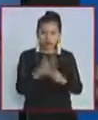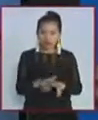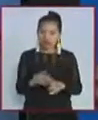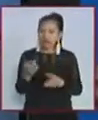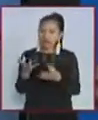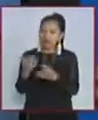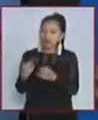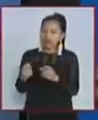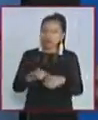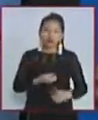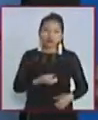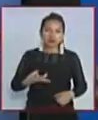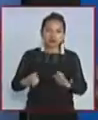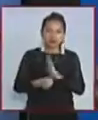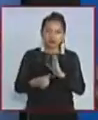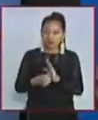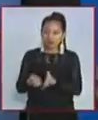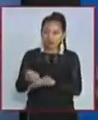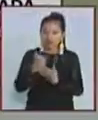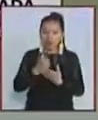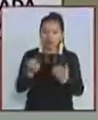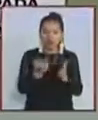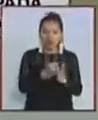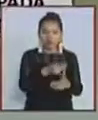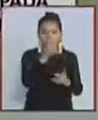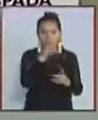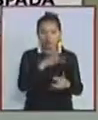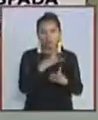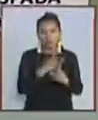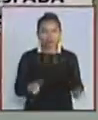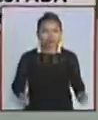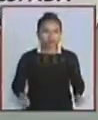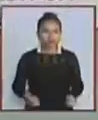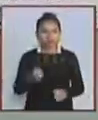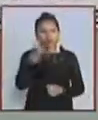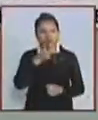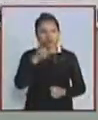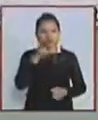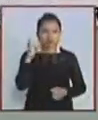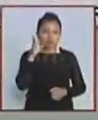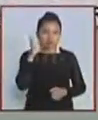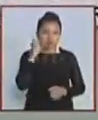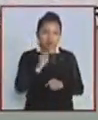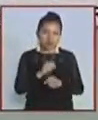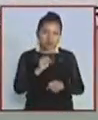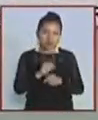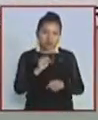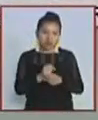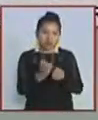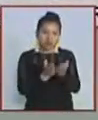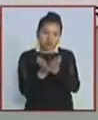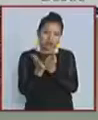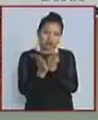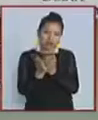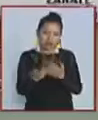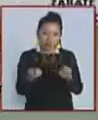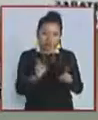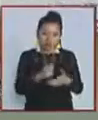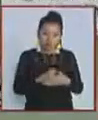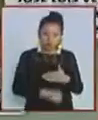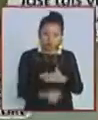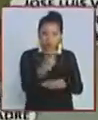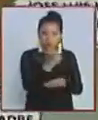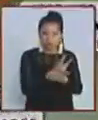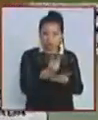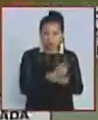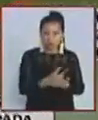menor reportado como desaparecido. La madre, quien era trabajadora del hogar, dio a luz al niño, quien tras dos semanas de nacido fue entregado por